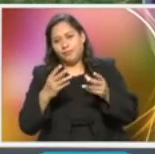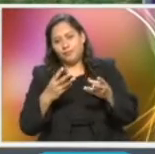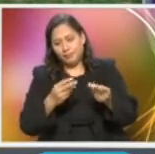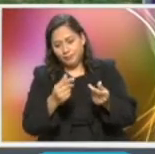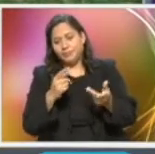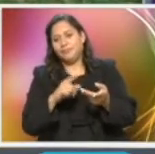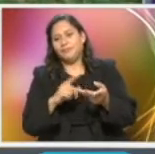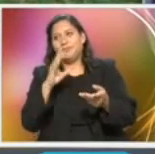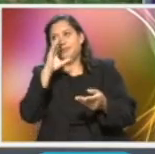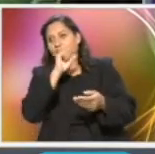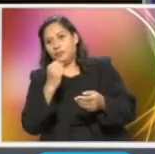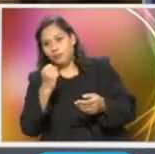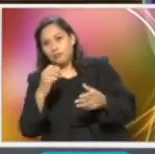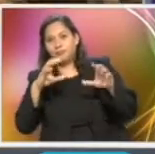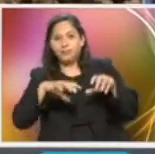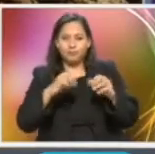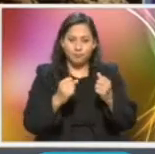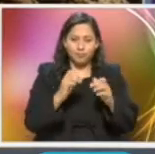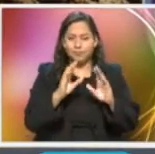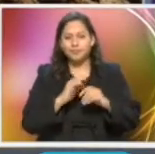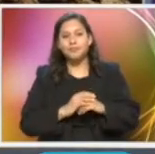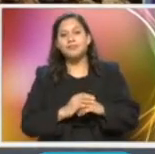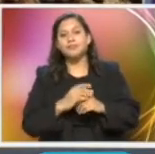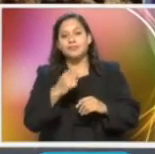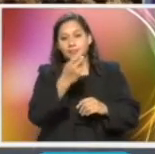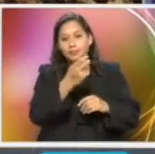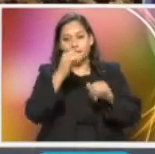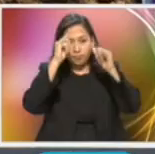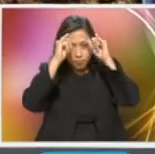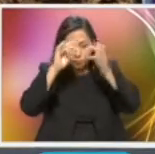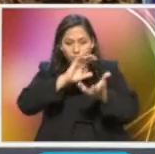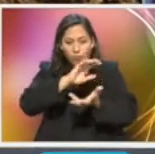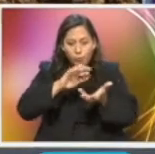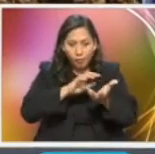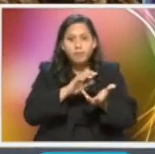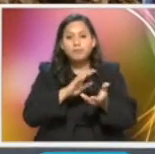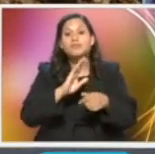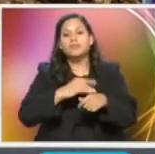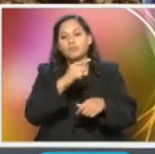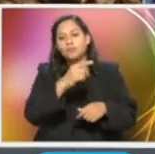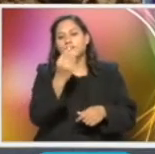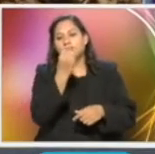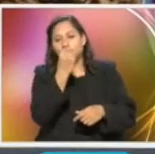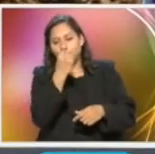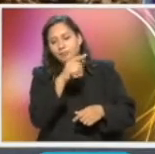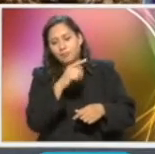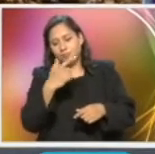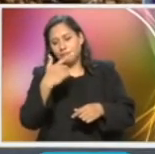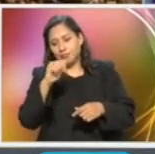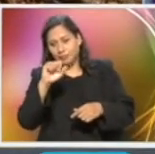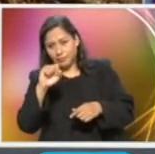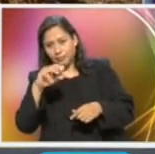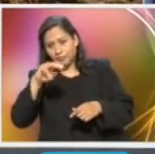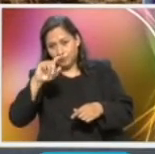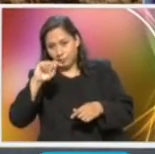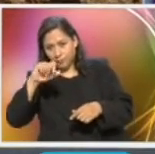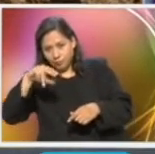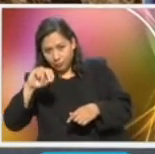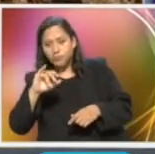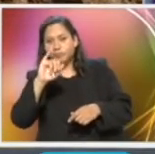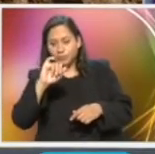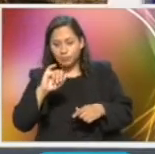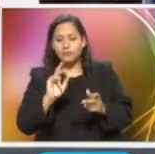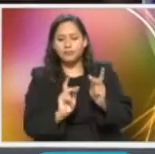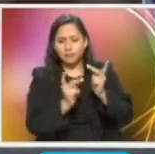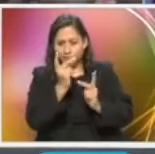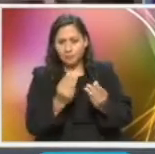19% de estos son metano generado por actividades humanas. Y actividades humanas puede ser, sí, agricultura,